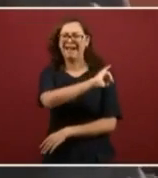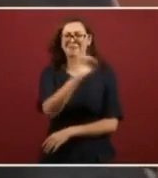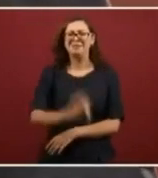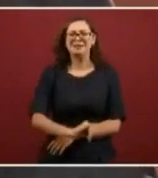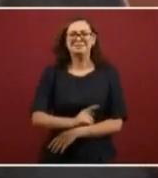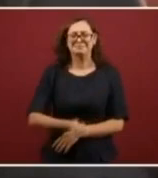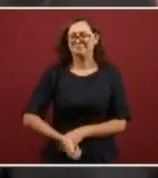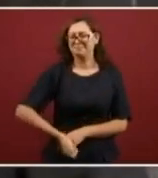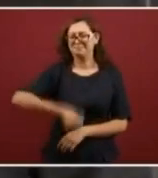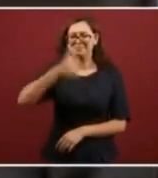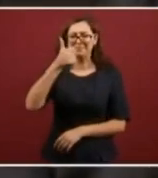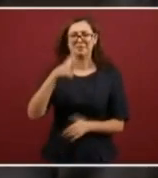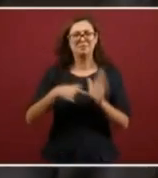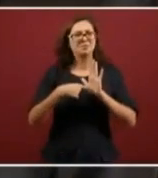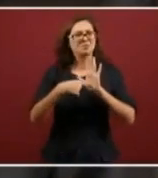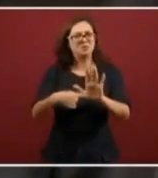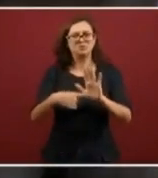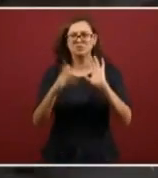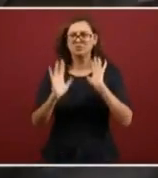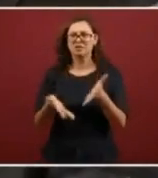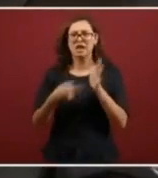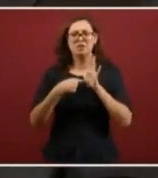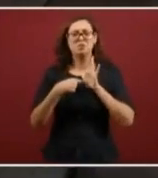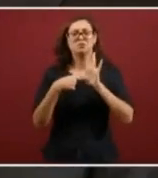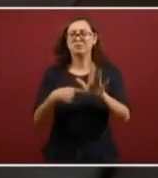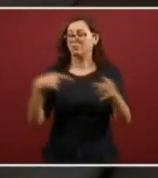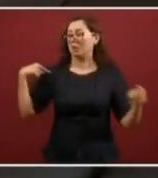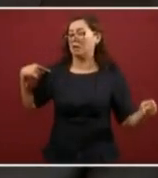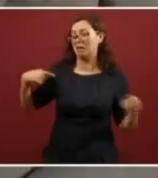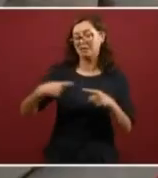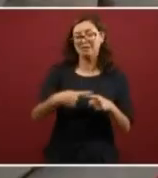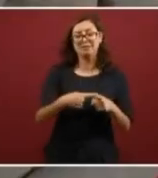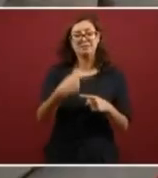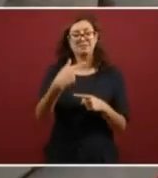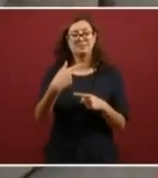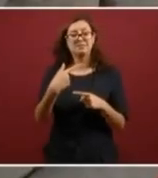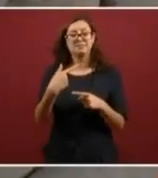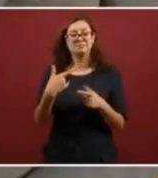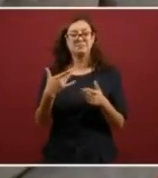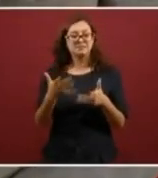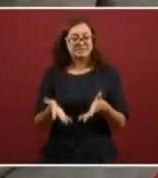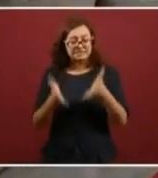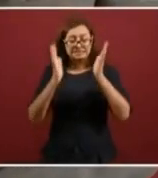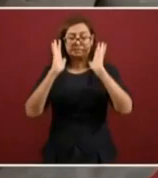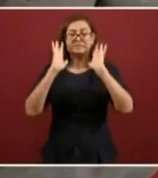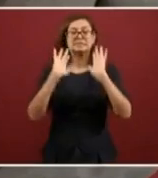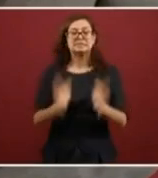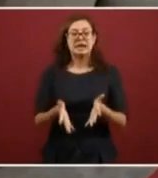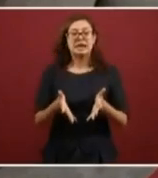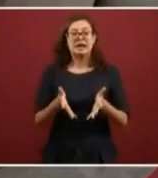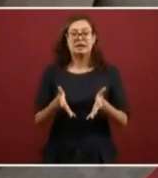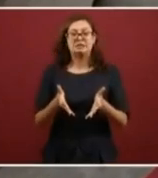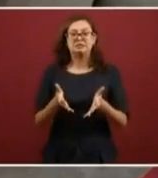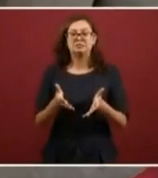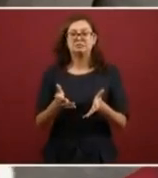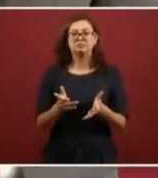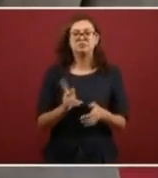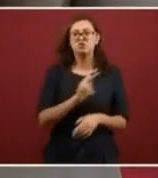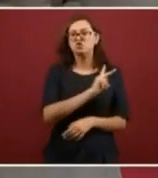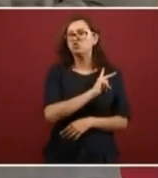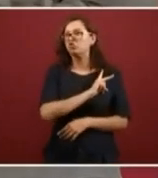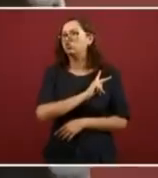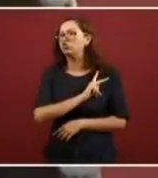Aquí lo hemos expuesto. A estas alturas ya están contratadas todas las